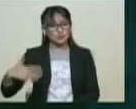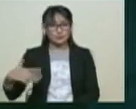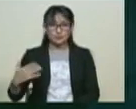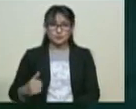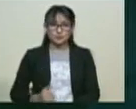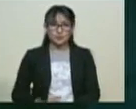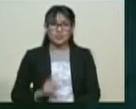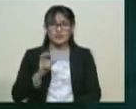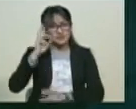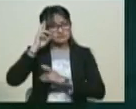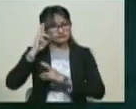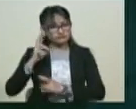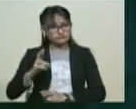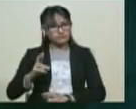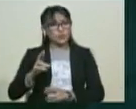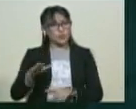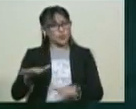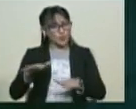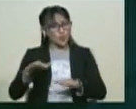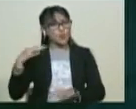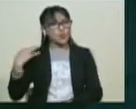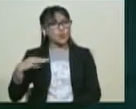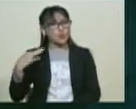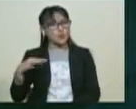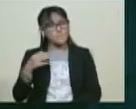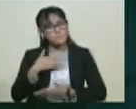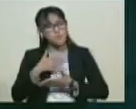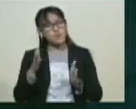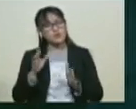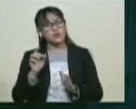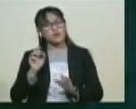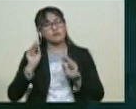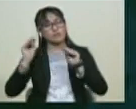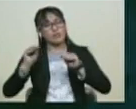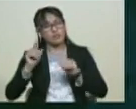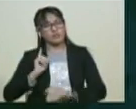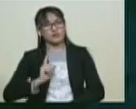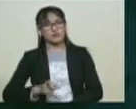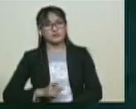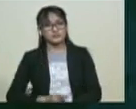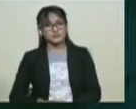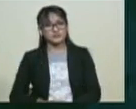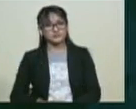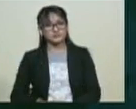merece un reconocimiento público. Merece darle